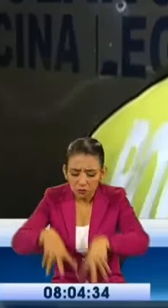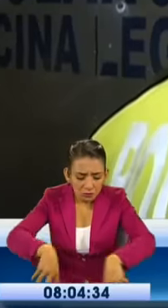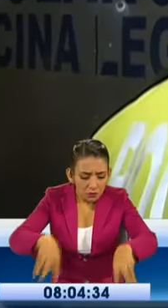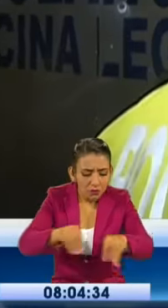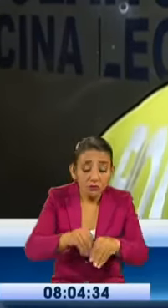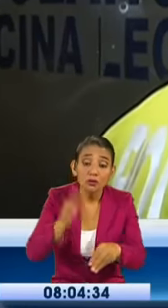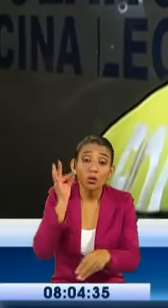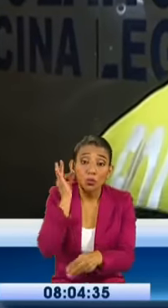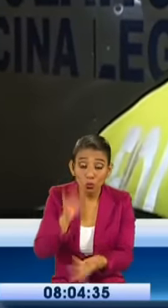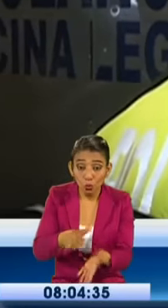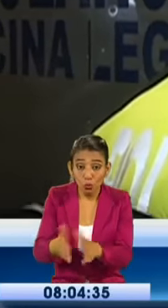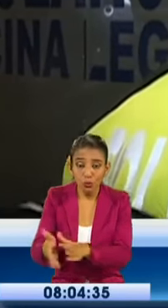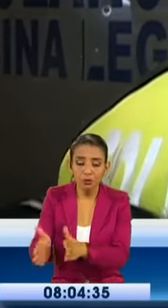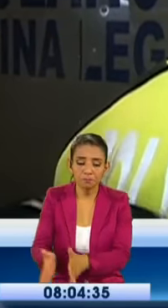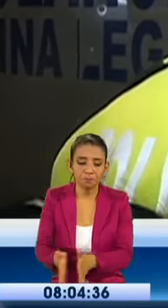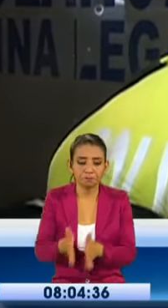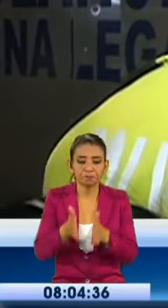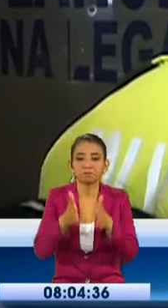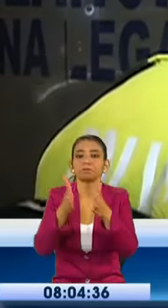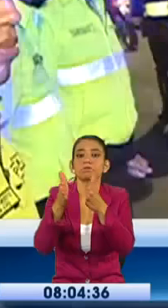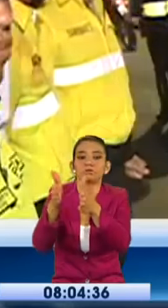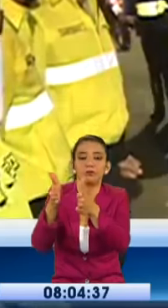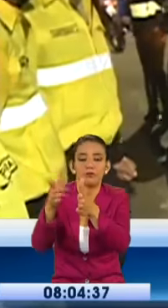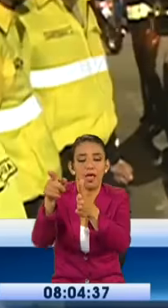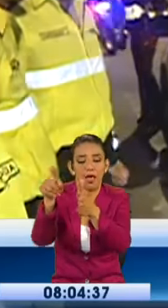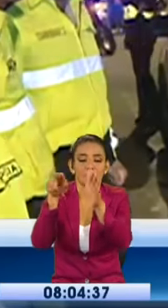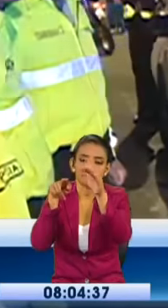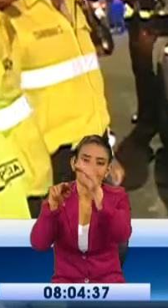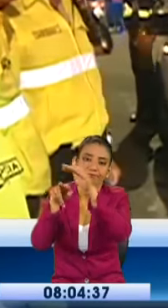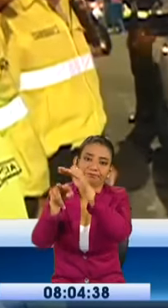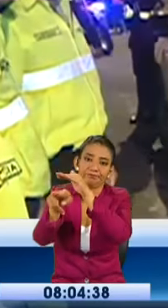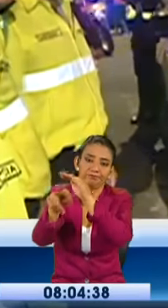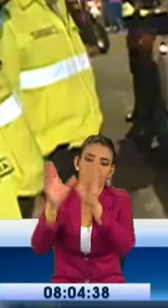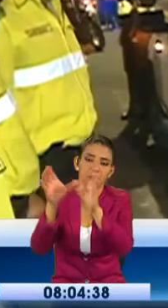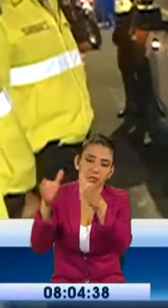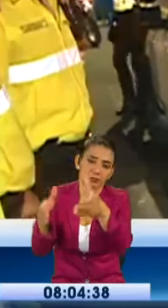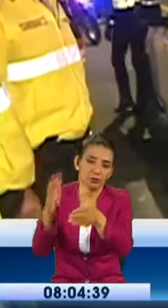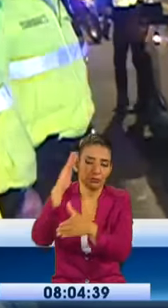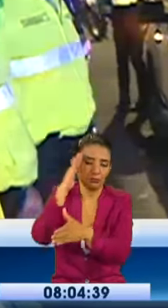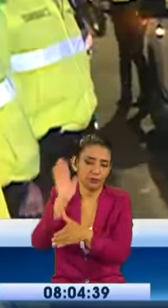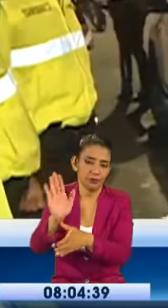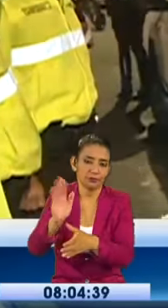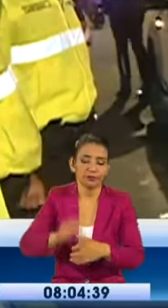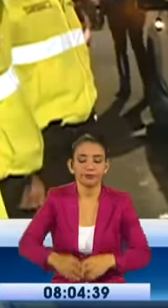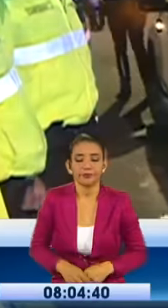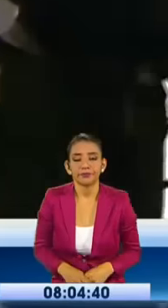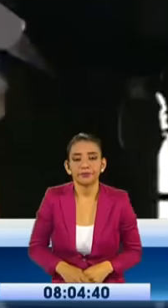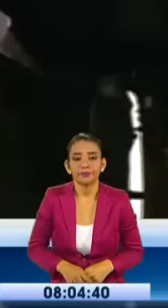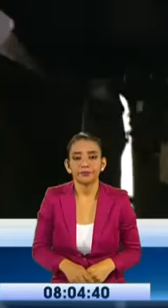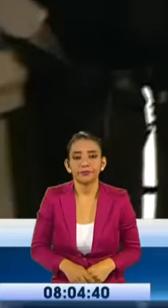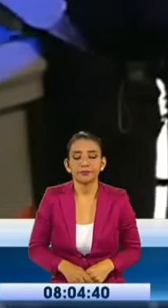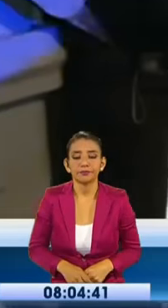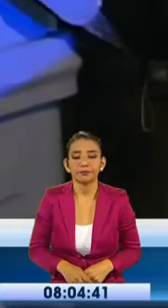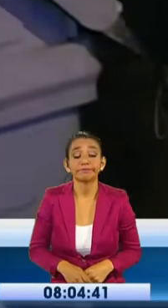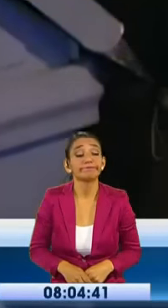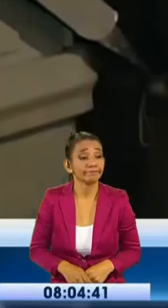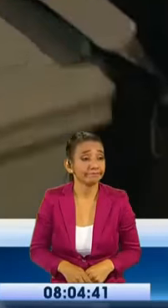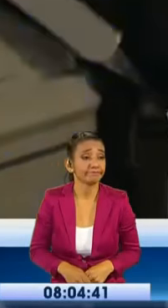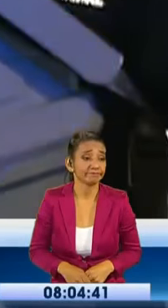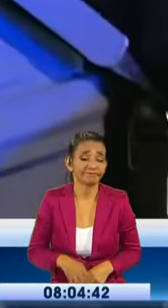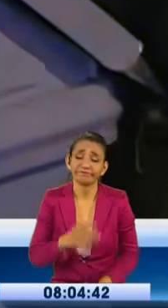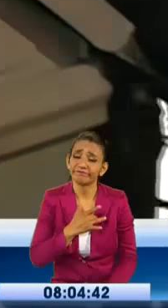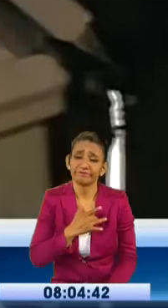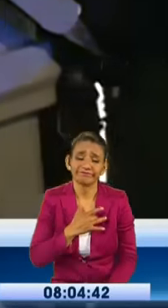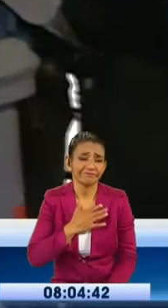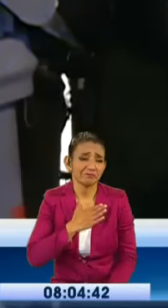era trasladado hasta la ambulancia de medicina legal para su traslado al departamento forense de la policía. Dolorosa y